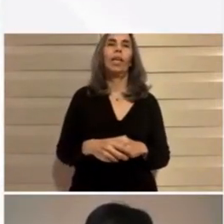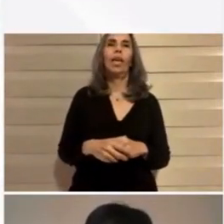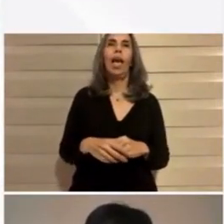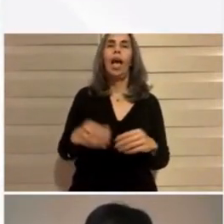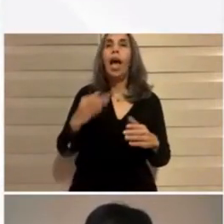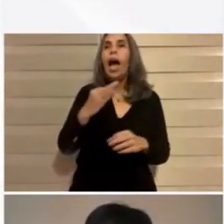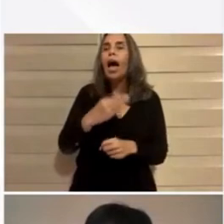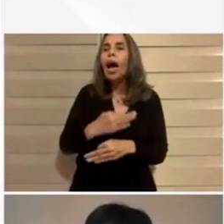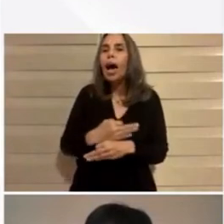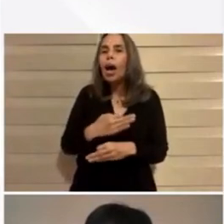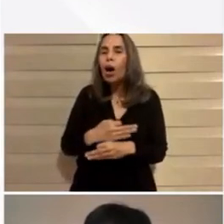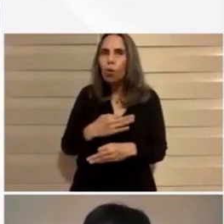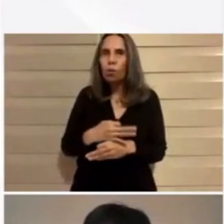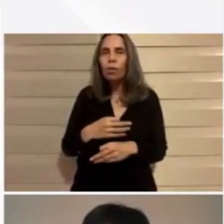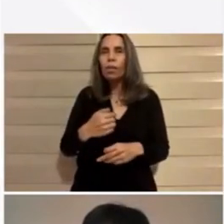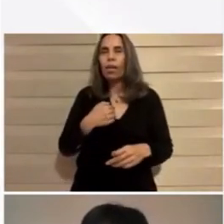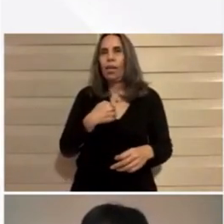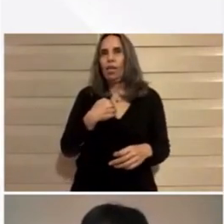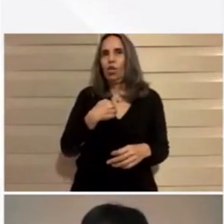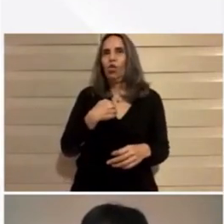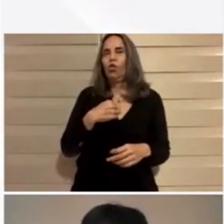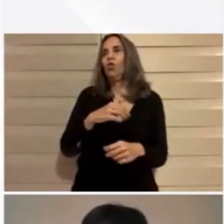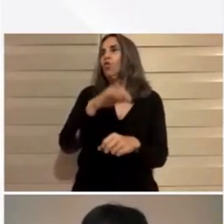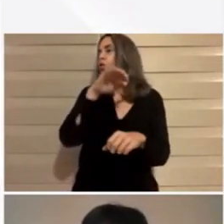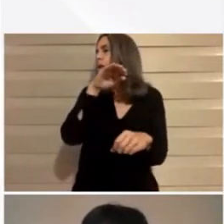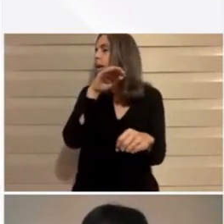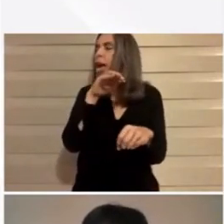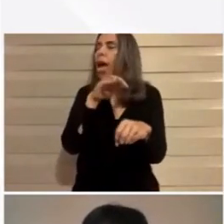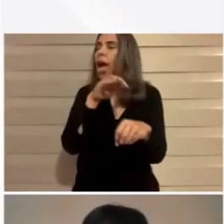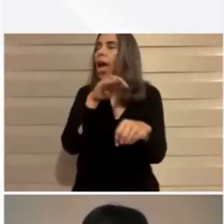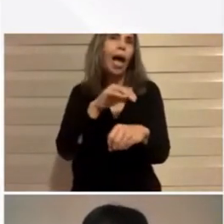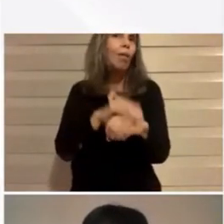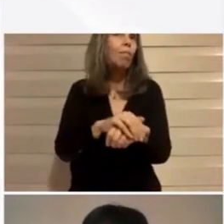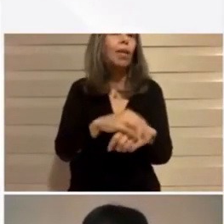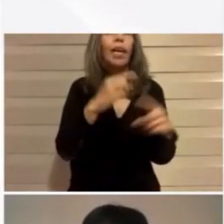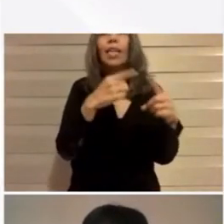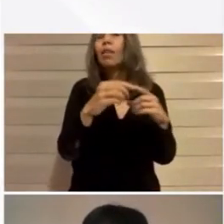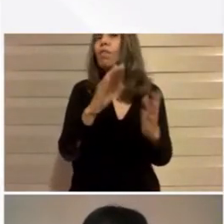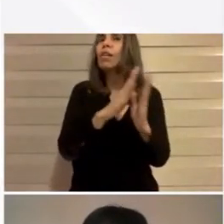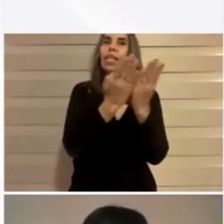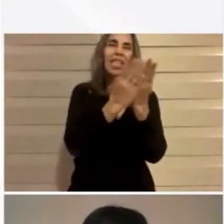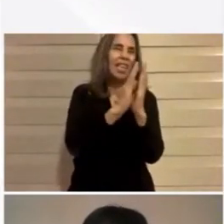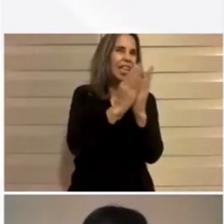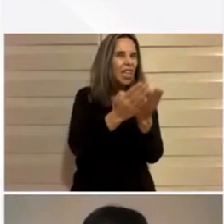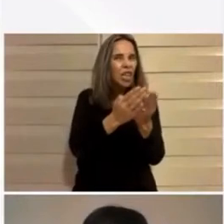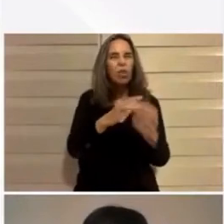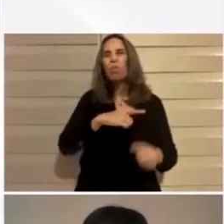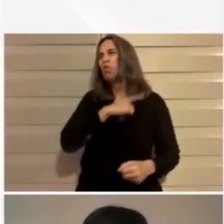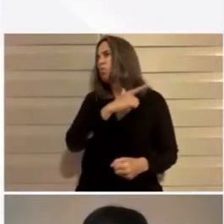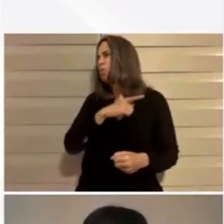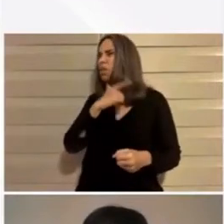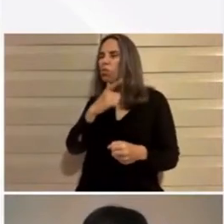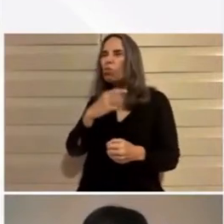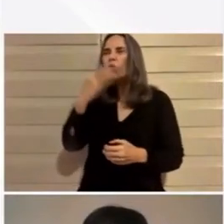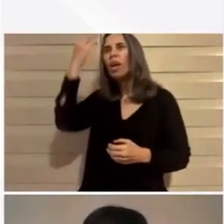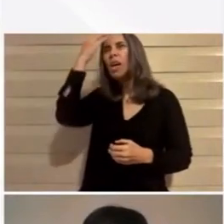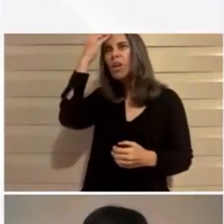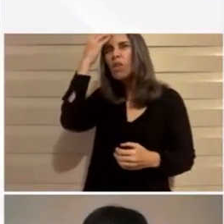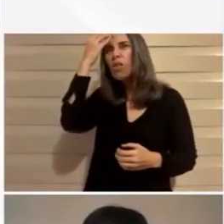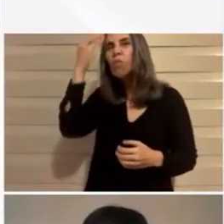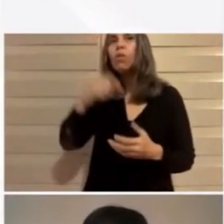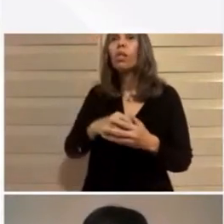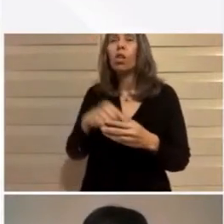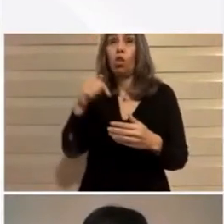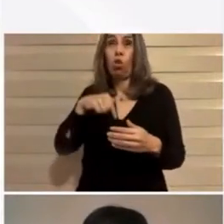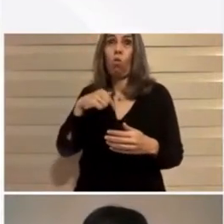donde estoy. También he sido amiga de los libros, también he sido amiga del conocimiento, y mucho de lo que yo sé hoy día,